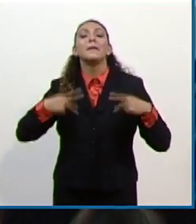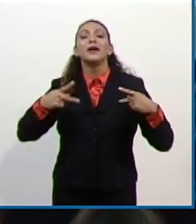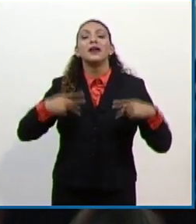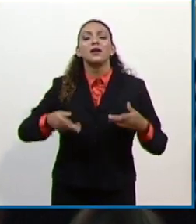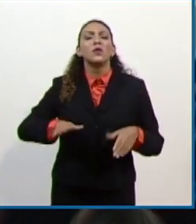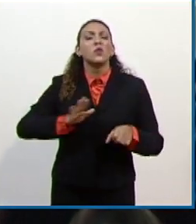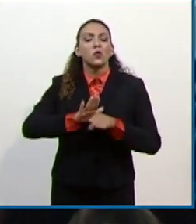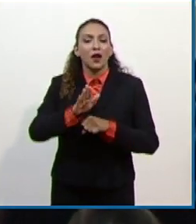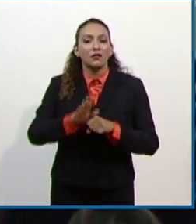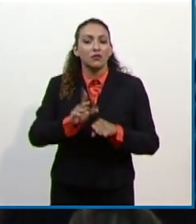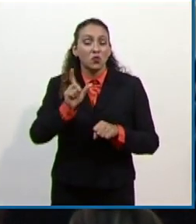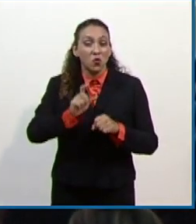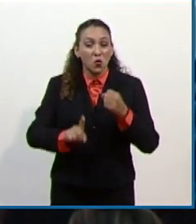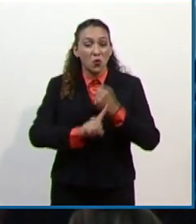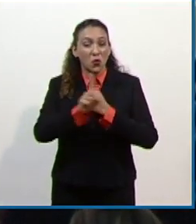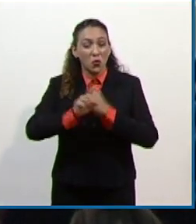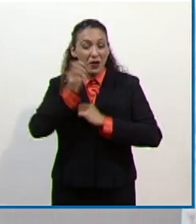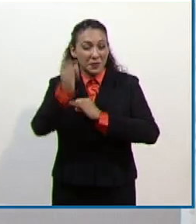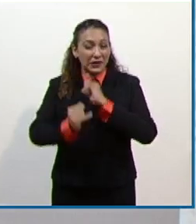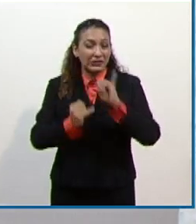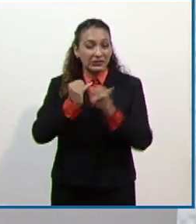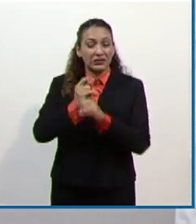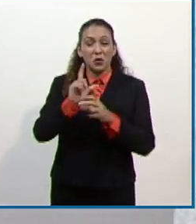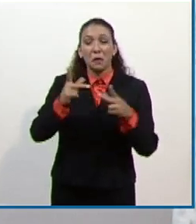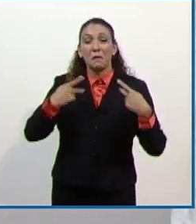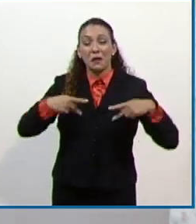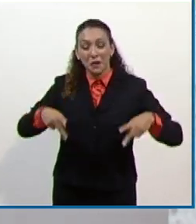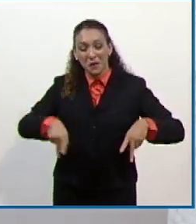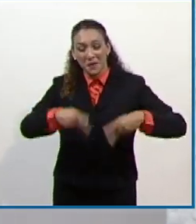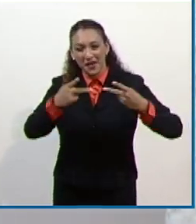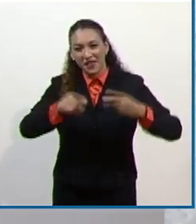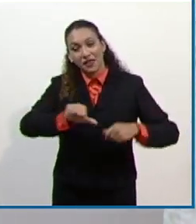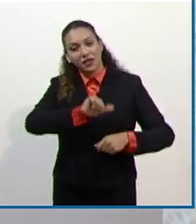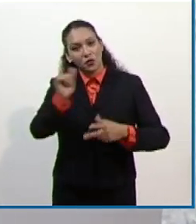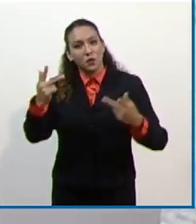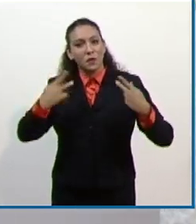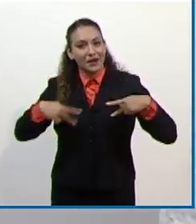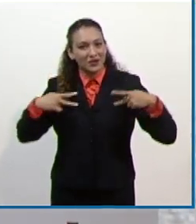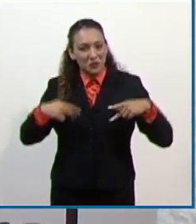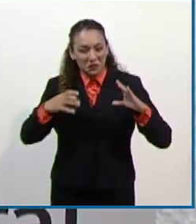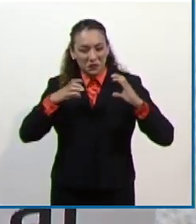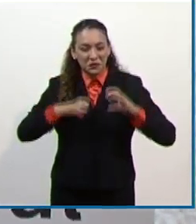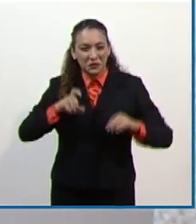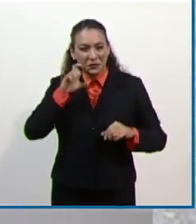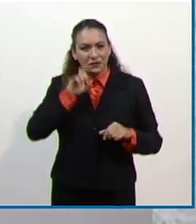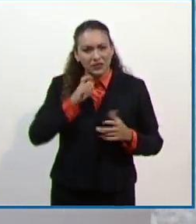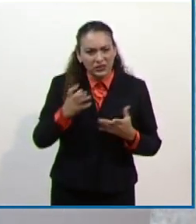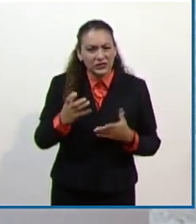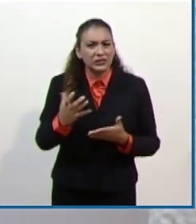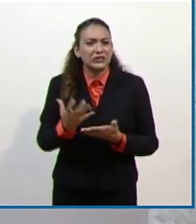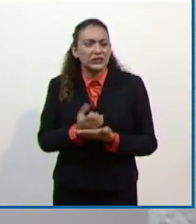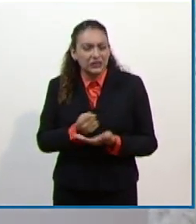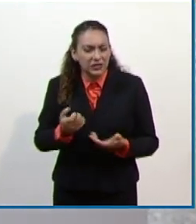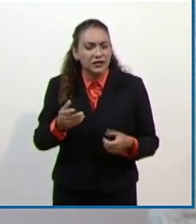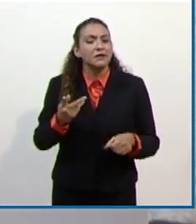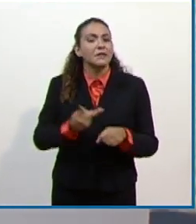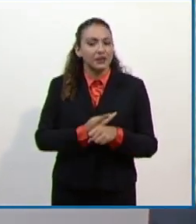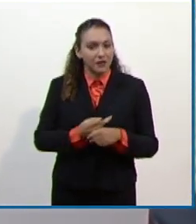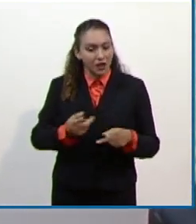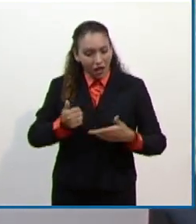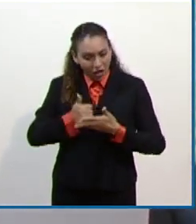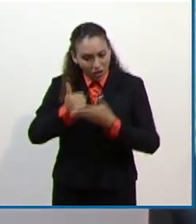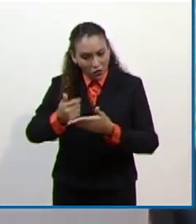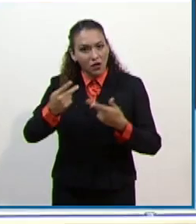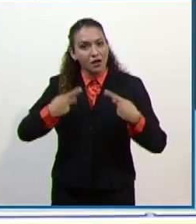contextos desiguales y crisis transnacional, hacia un enfoque estructural para garantizar acceso a la justicia a